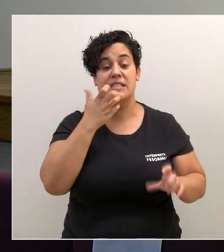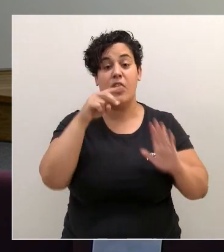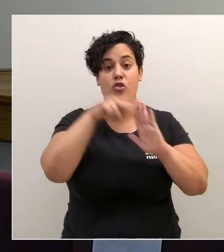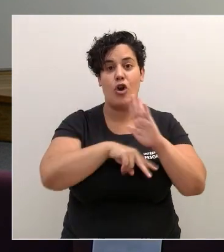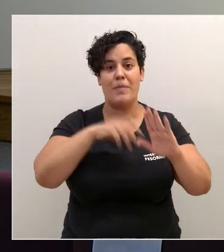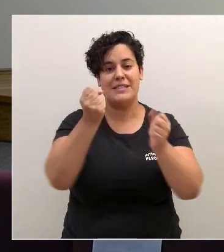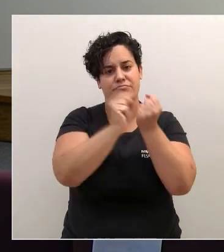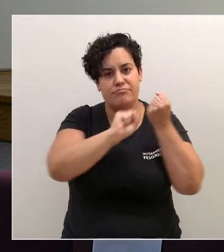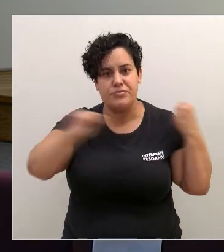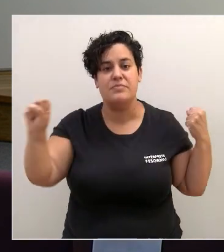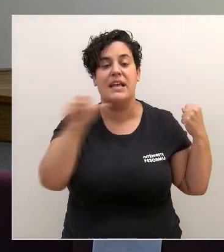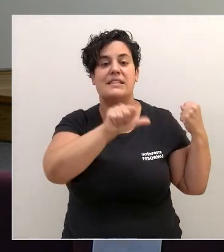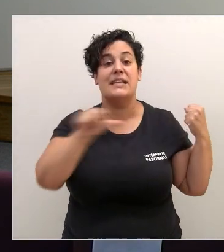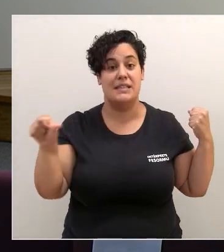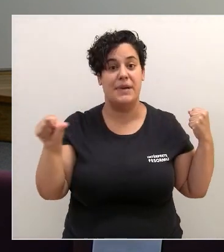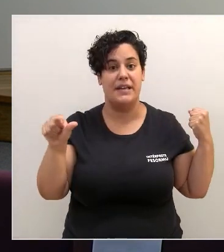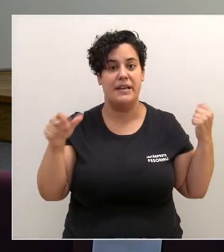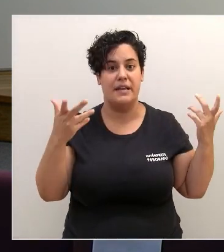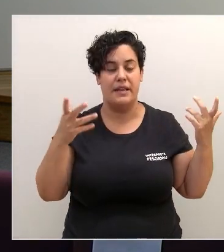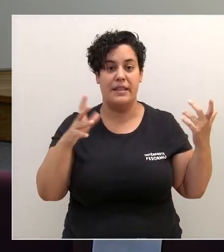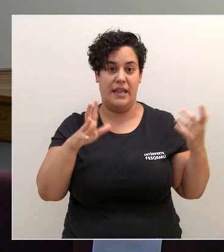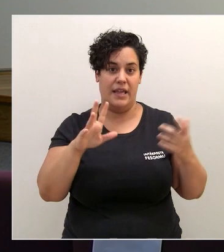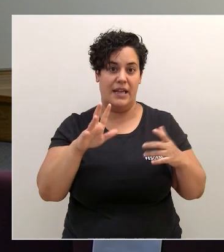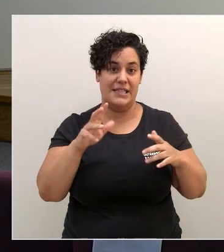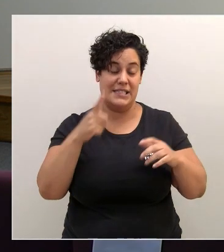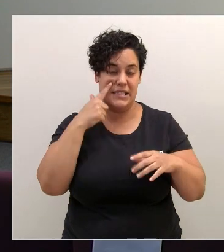normas este fin de semana en las inspecciones que ha realizado Salud Pública.